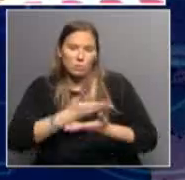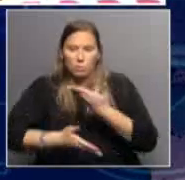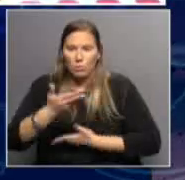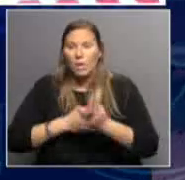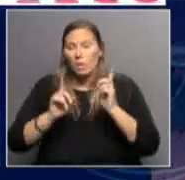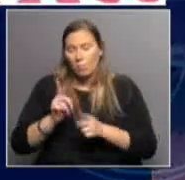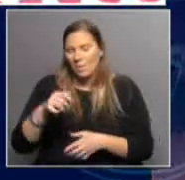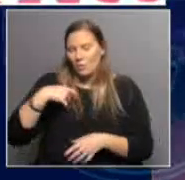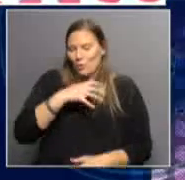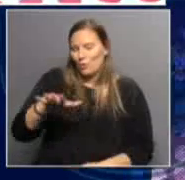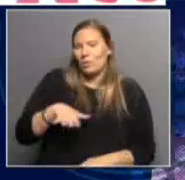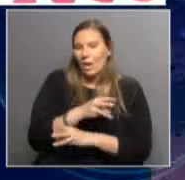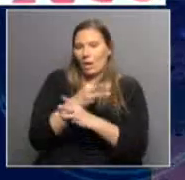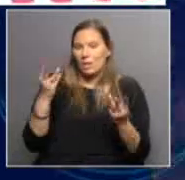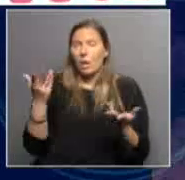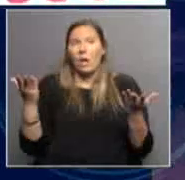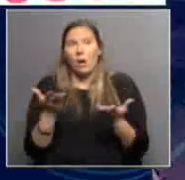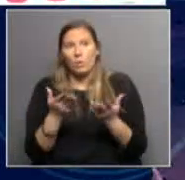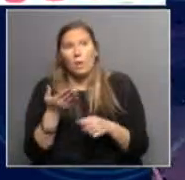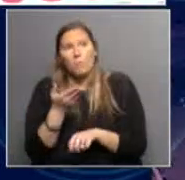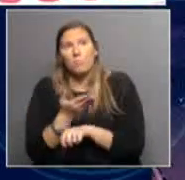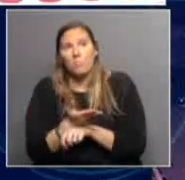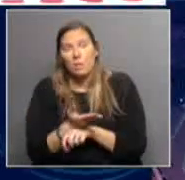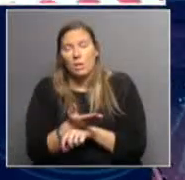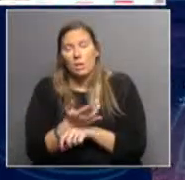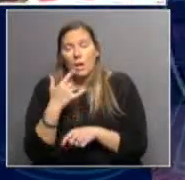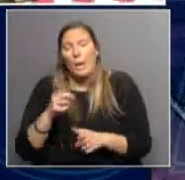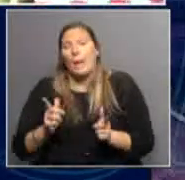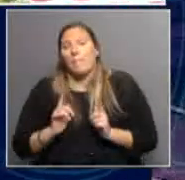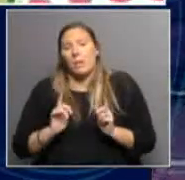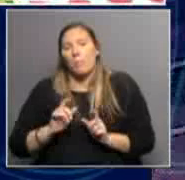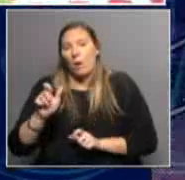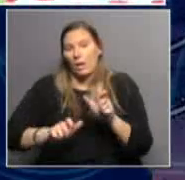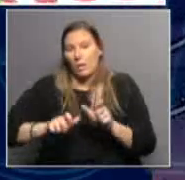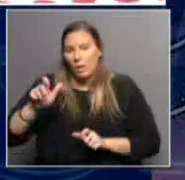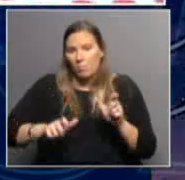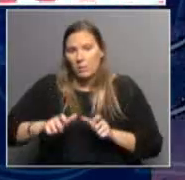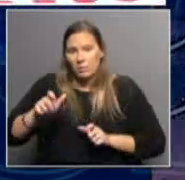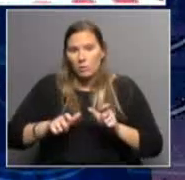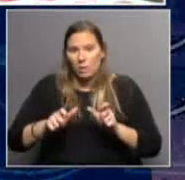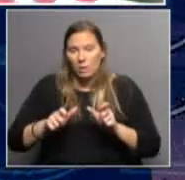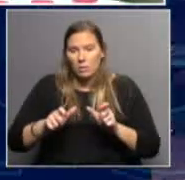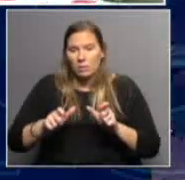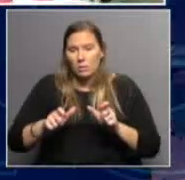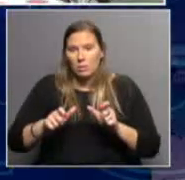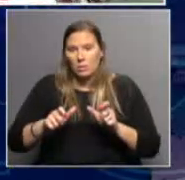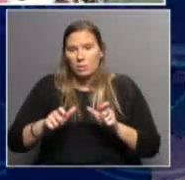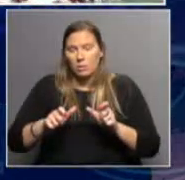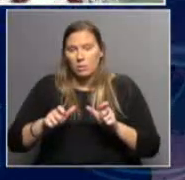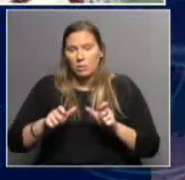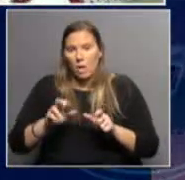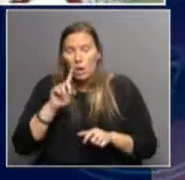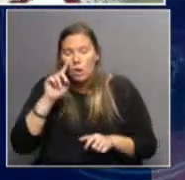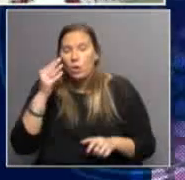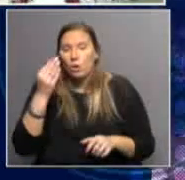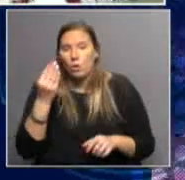estructurales también, pero en este caso apelamos a que la comunidad se pliegue a una adhesión importante, que es